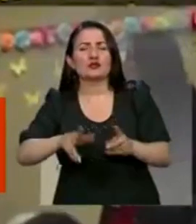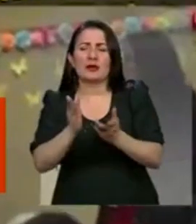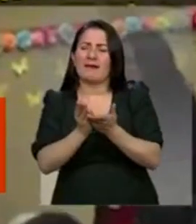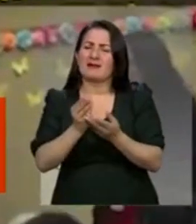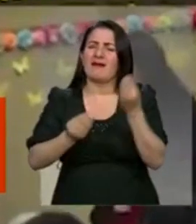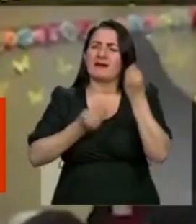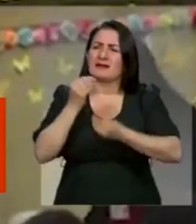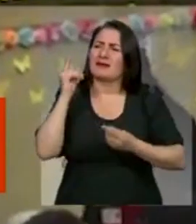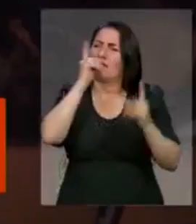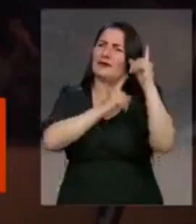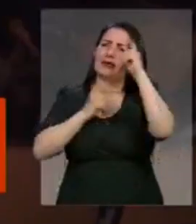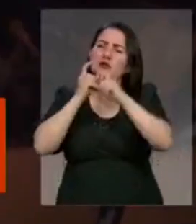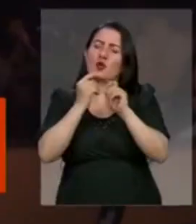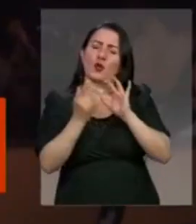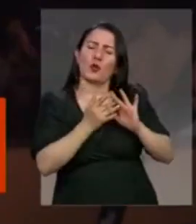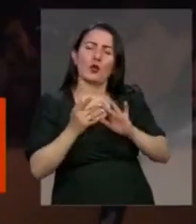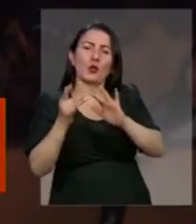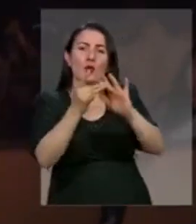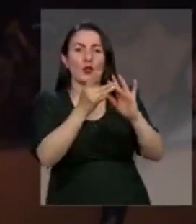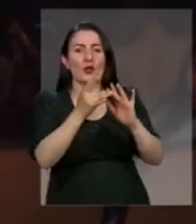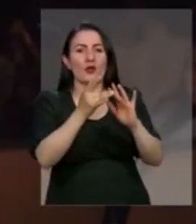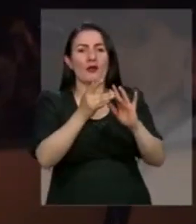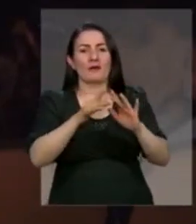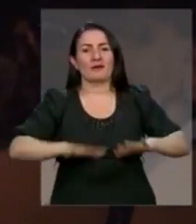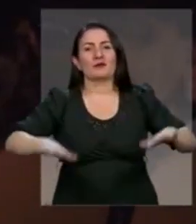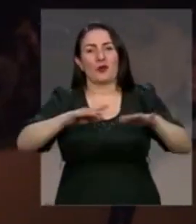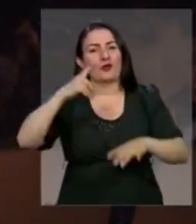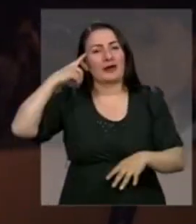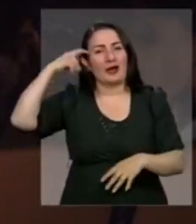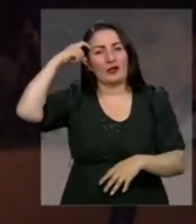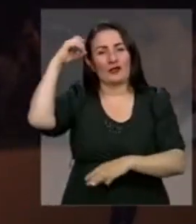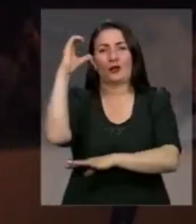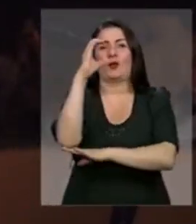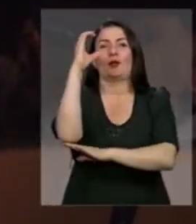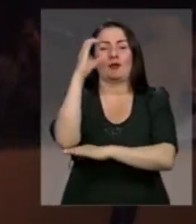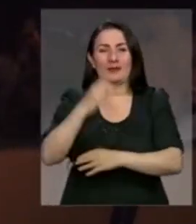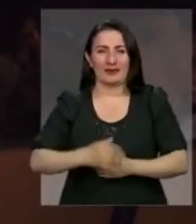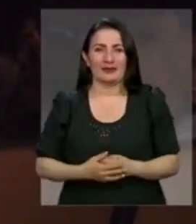reflexiones que permitan conectar con los retos del país.